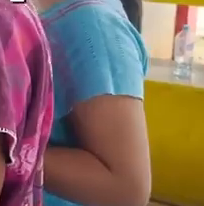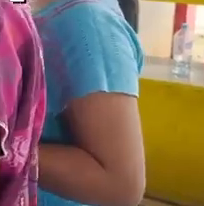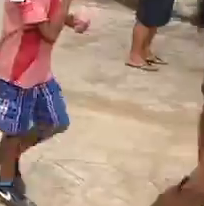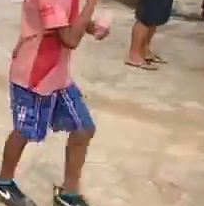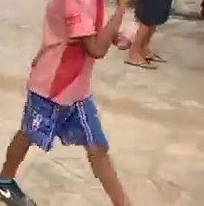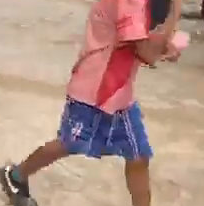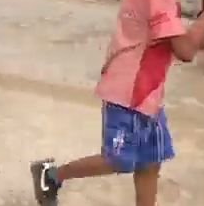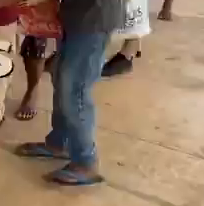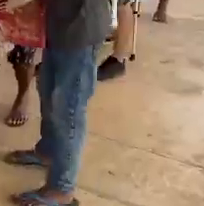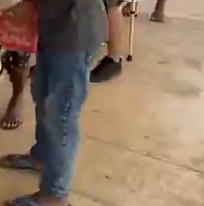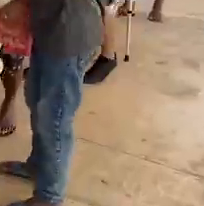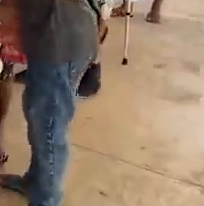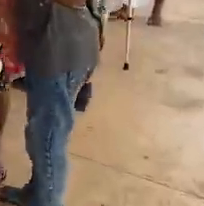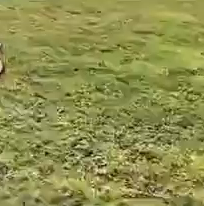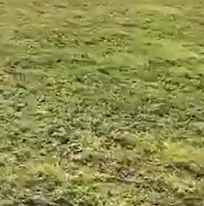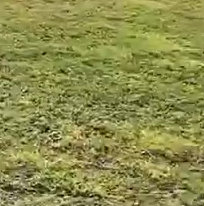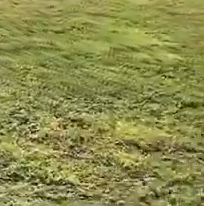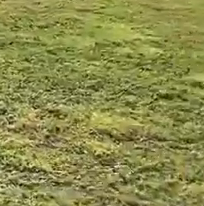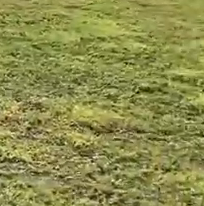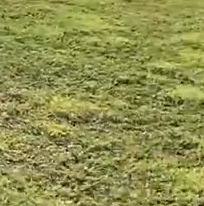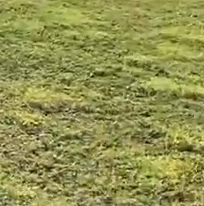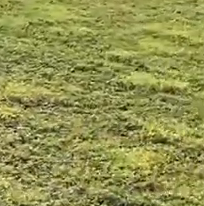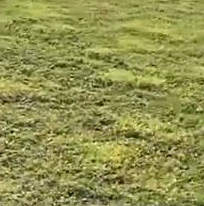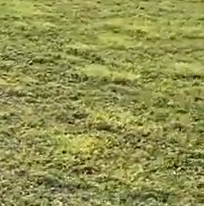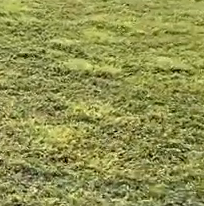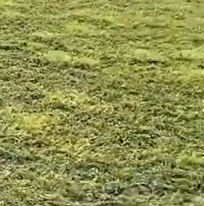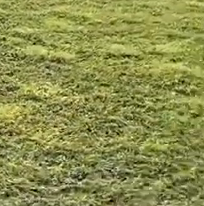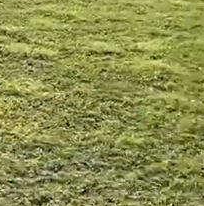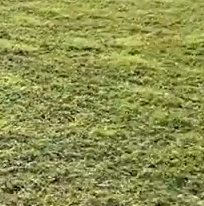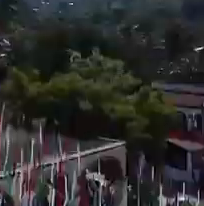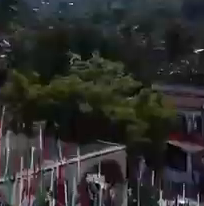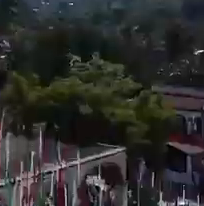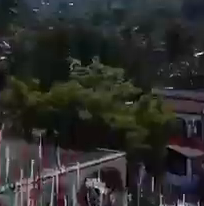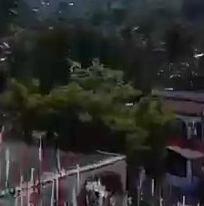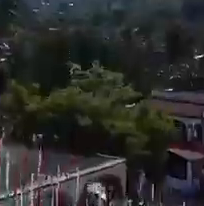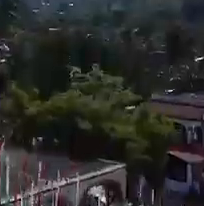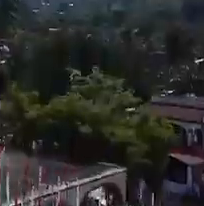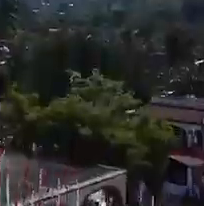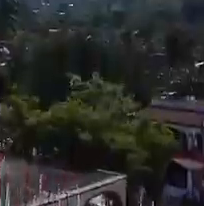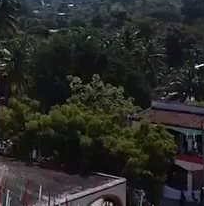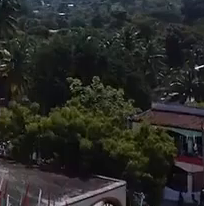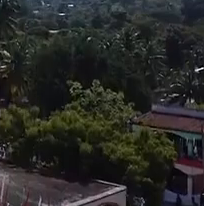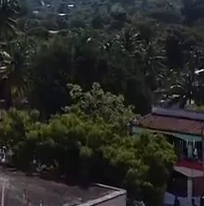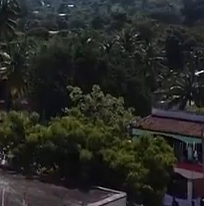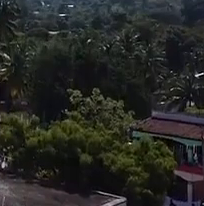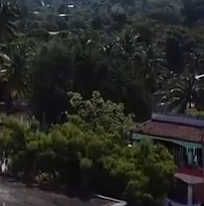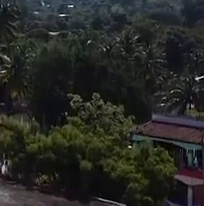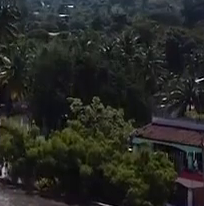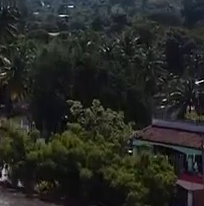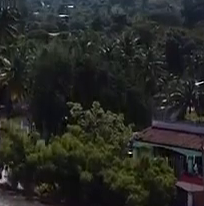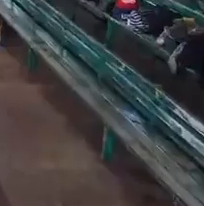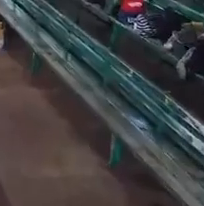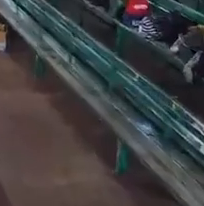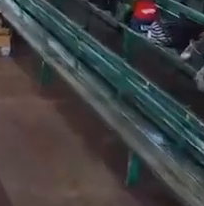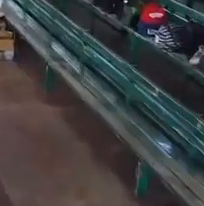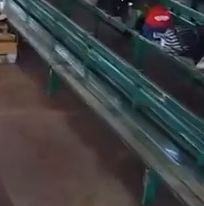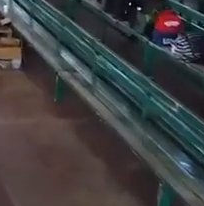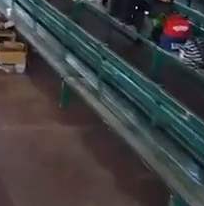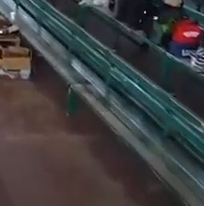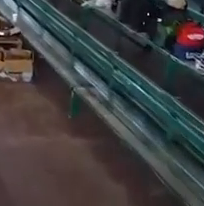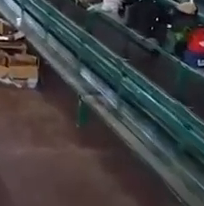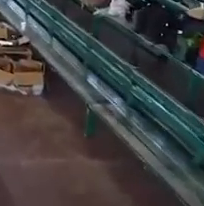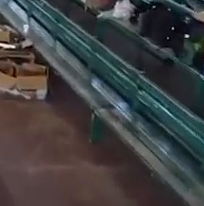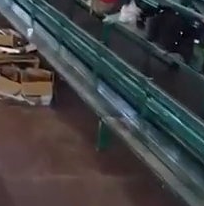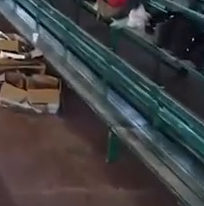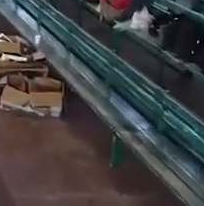243.964 familias de 99 municipios de Oaxaca, Guerrero, Veracruz y Chiapas. Nuestra